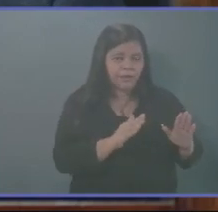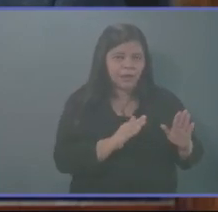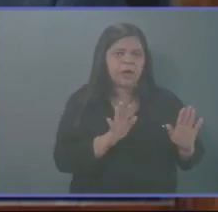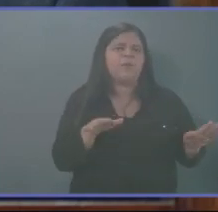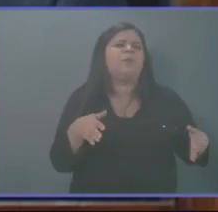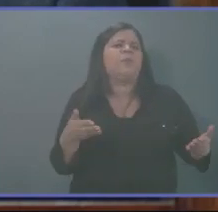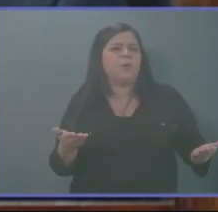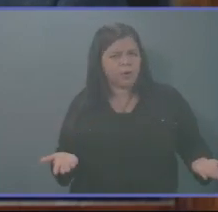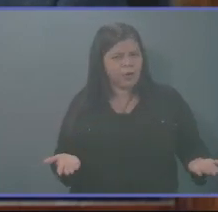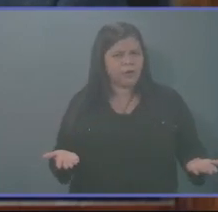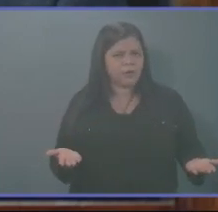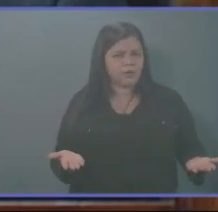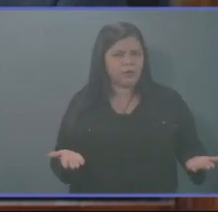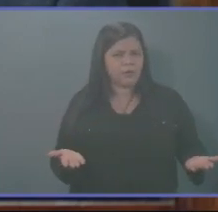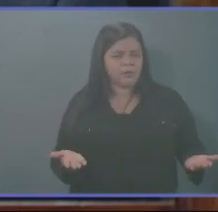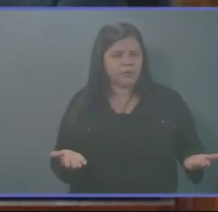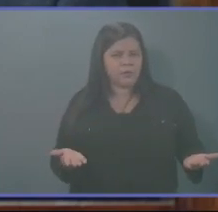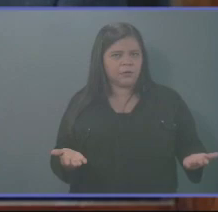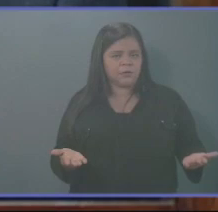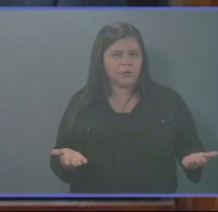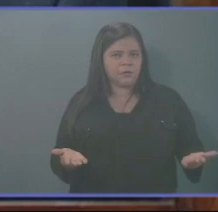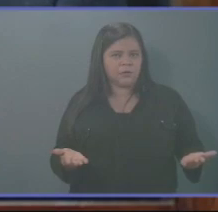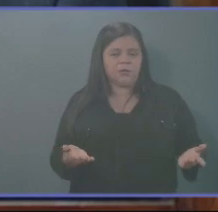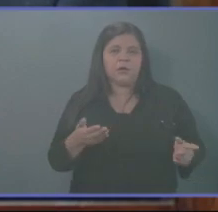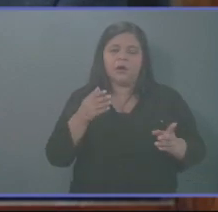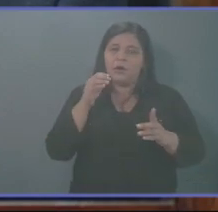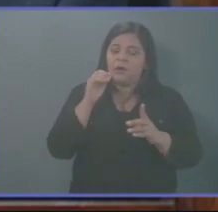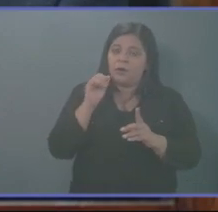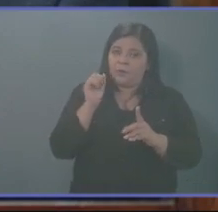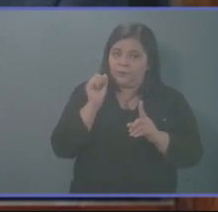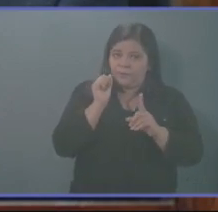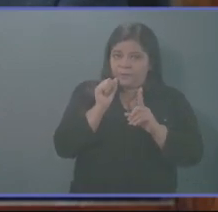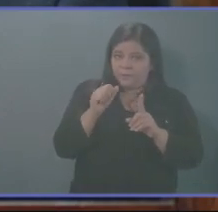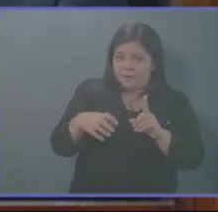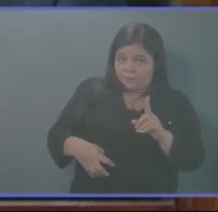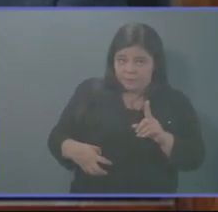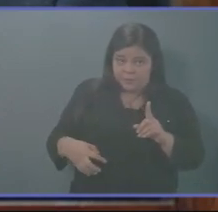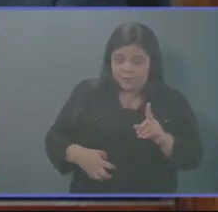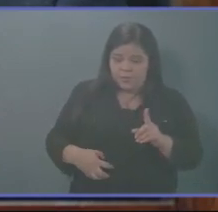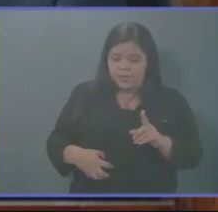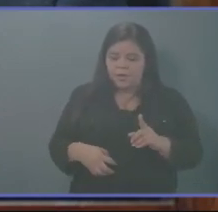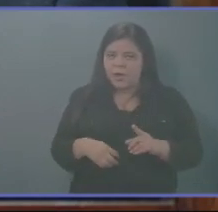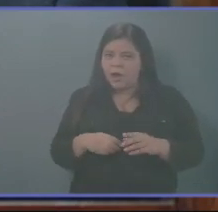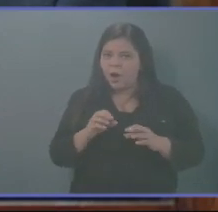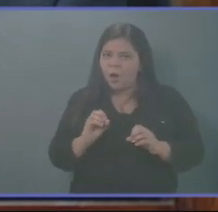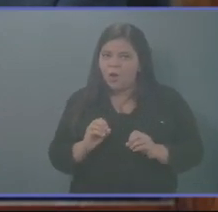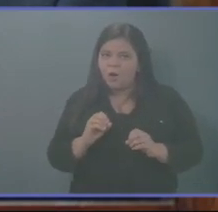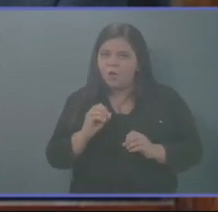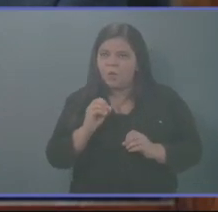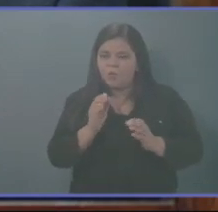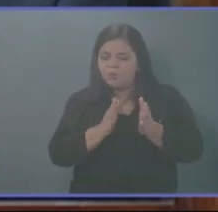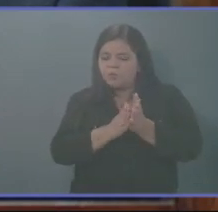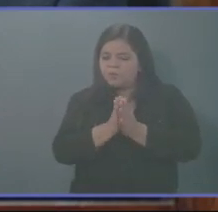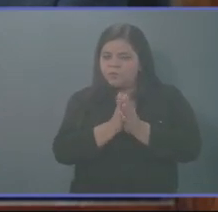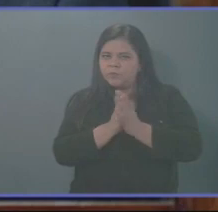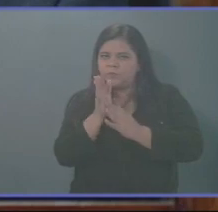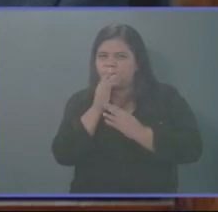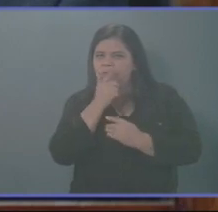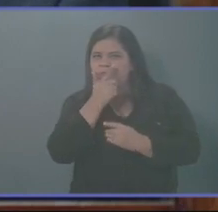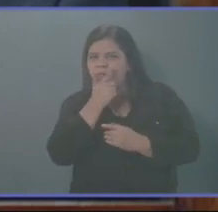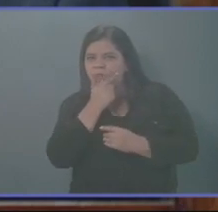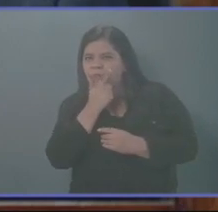en el engaño, en efecto, toda astucia o maquinación de que uno se